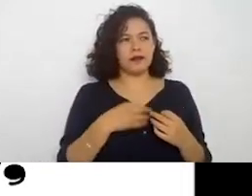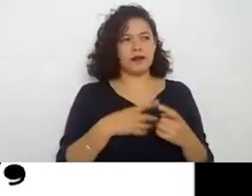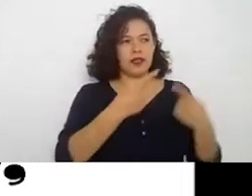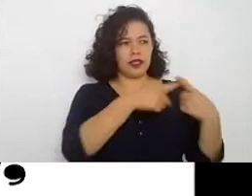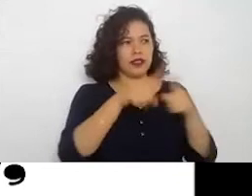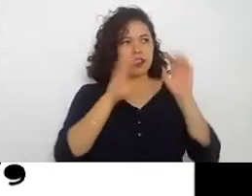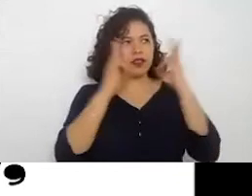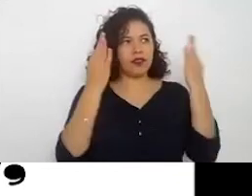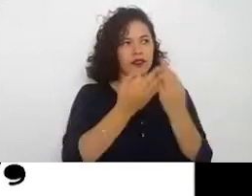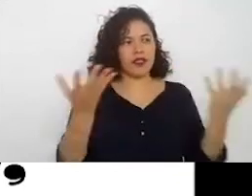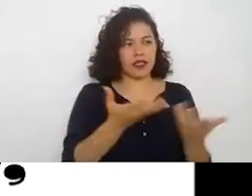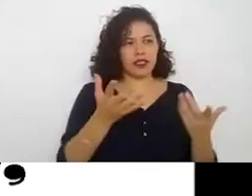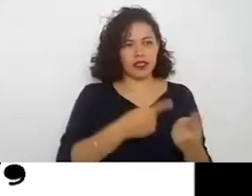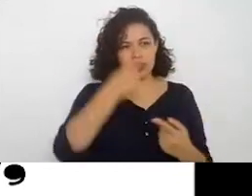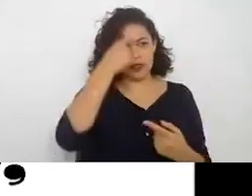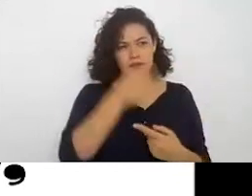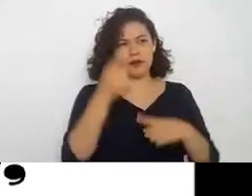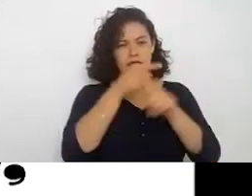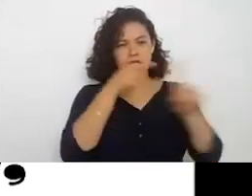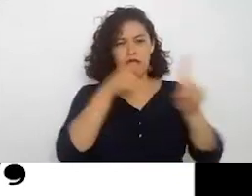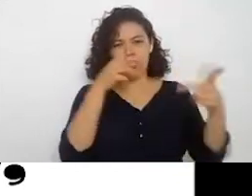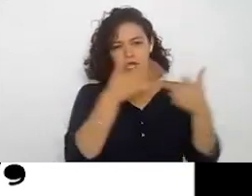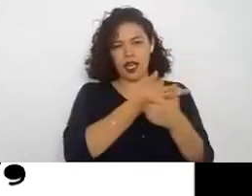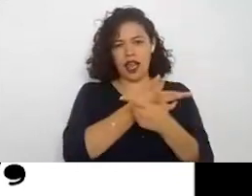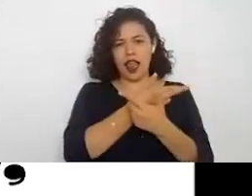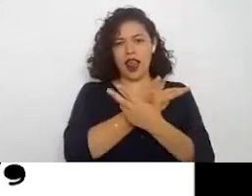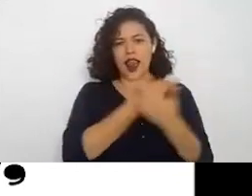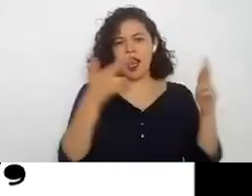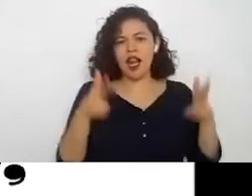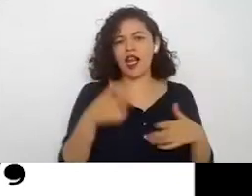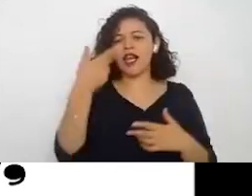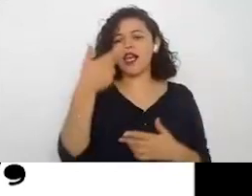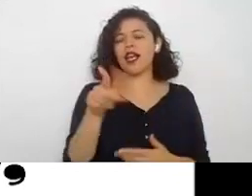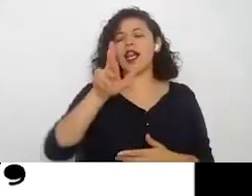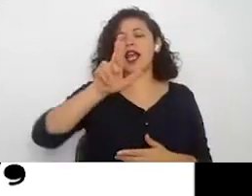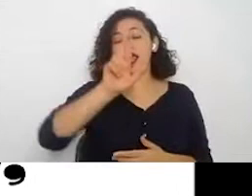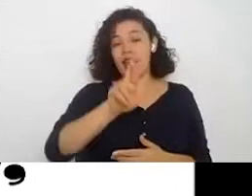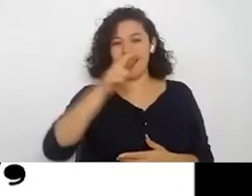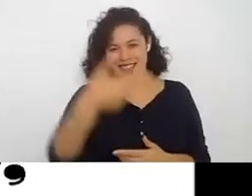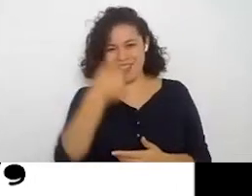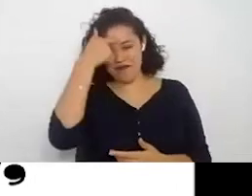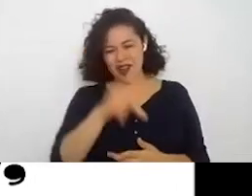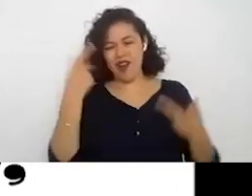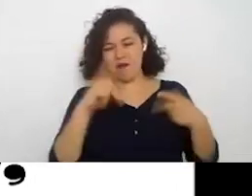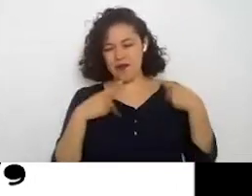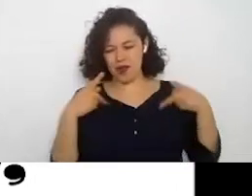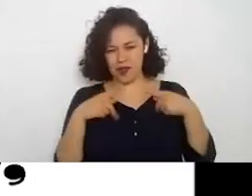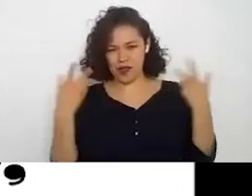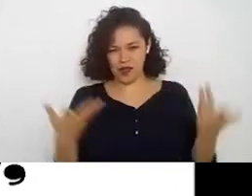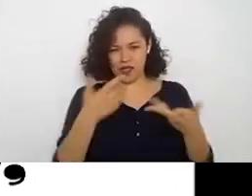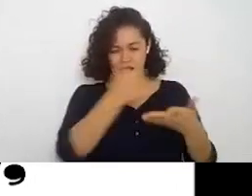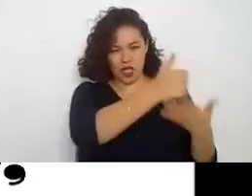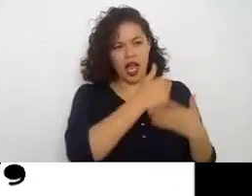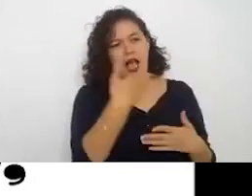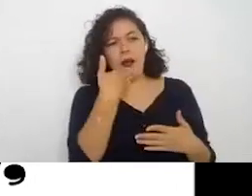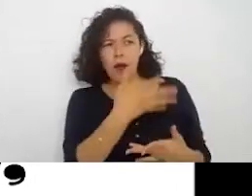despachos encausados hacia los recursos humanos y que nos pueden medir muchísimo de una persona, dándonos si es un buen